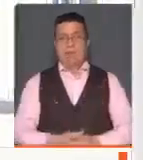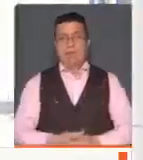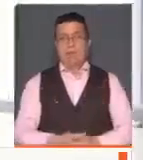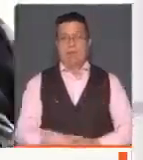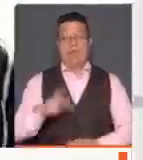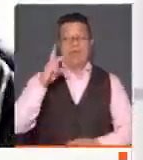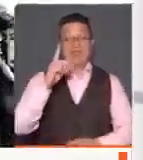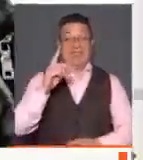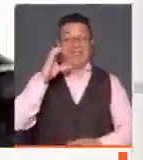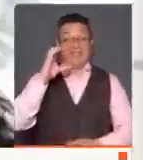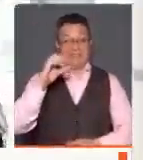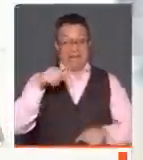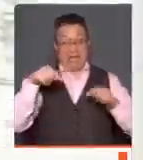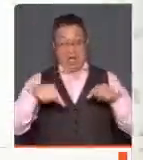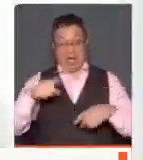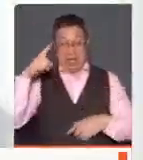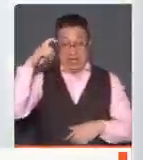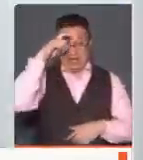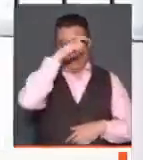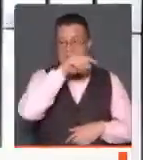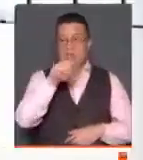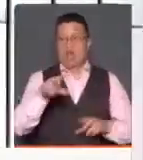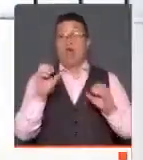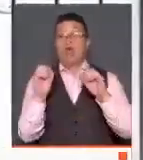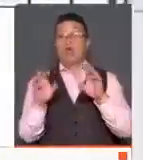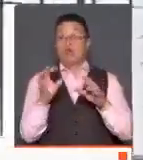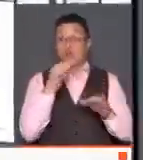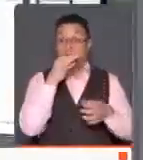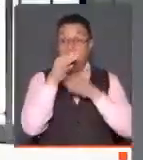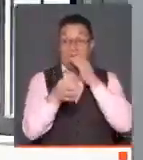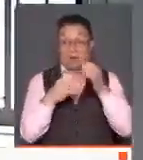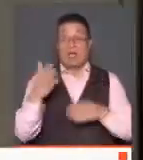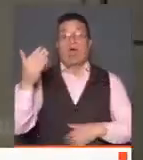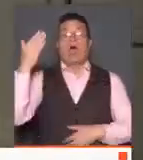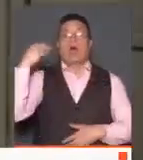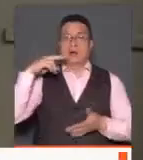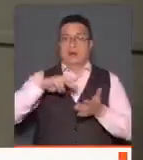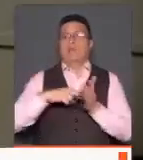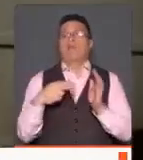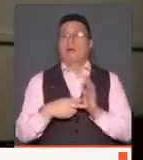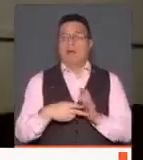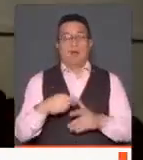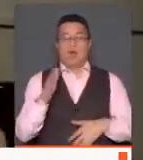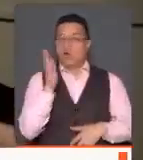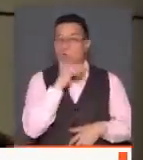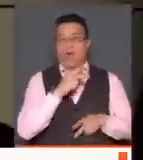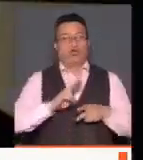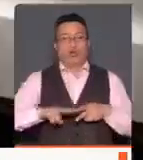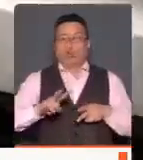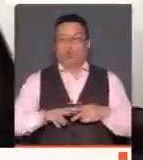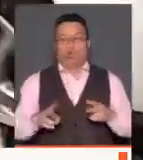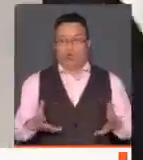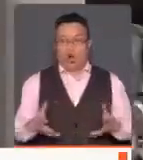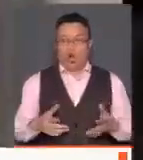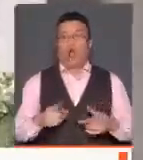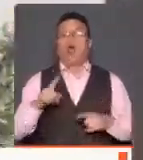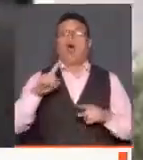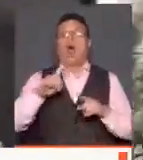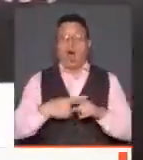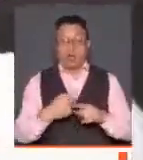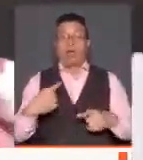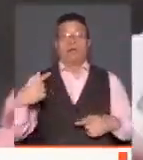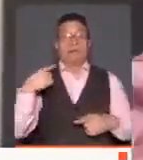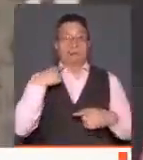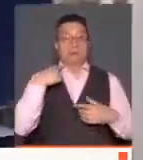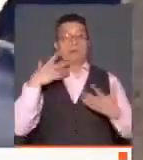democracia cristiana vive horas complejas. Muchos dirían que hace tiempo está en una crisis que aún no tiene salida. Nuevamente acecha el fantasma de